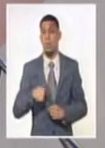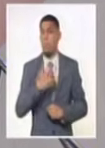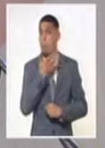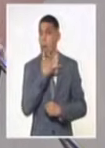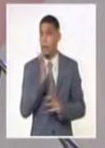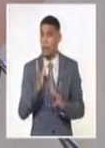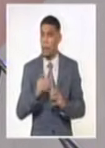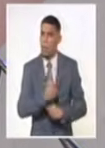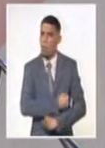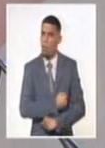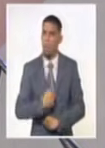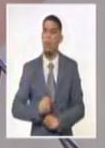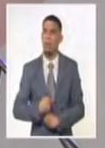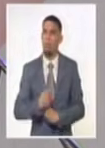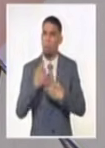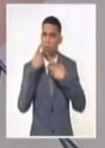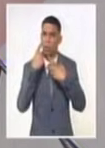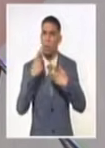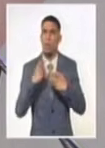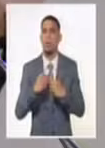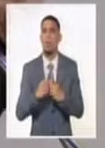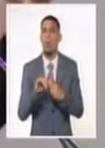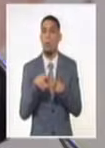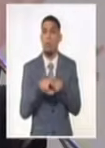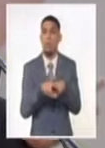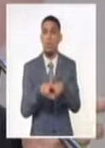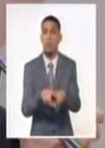esfuerzo mancomunado, colectivo, que va